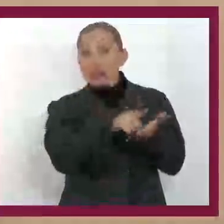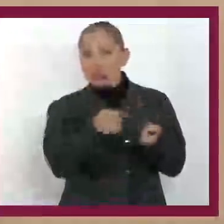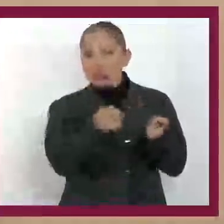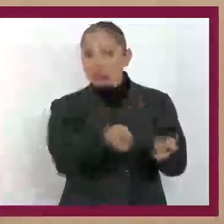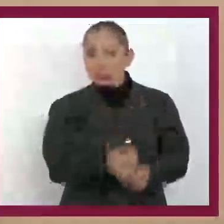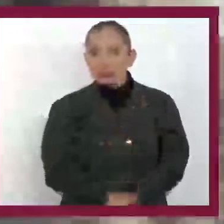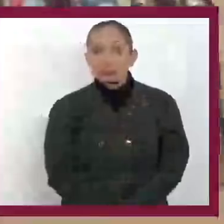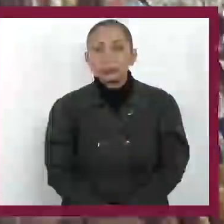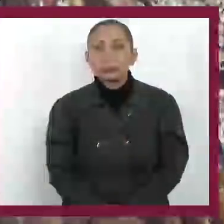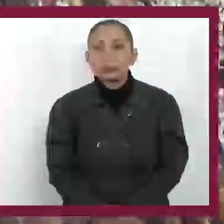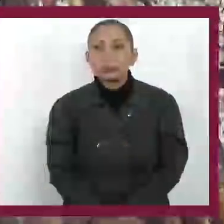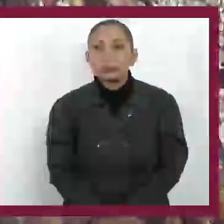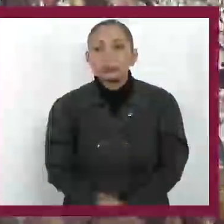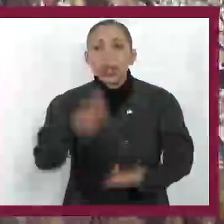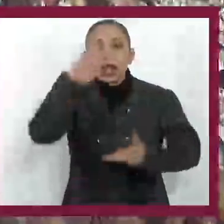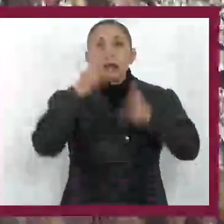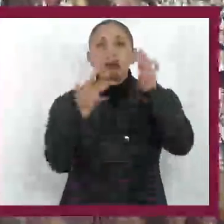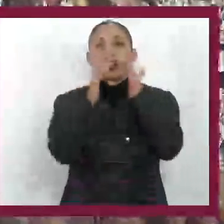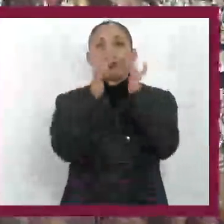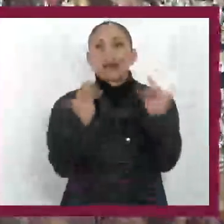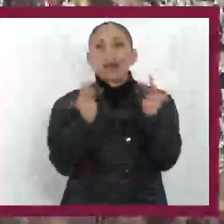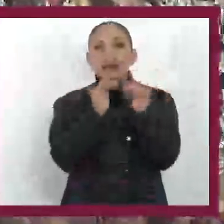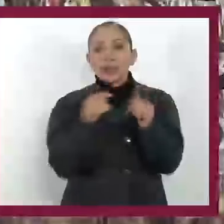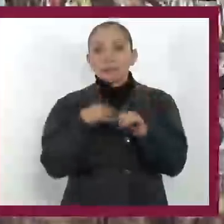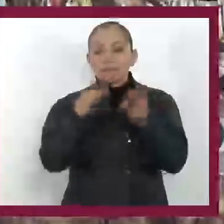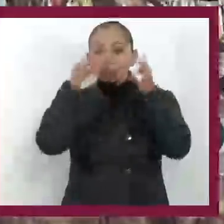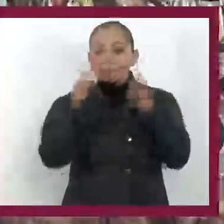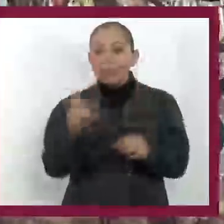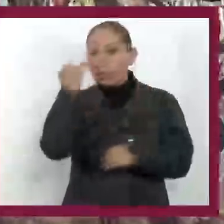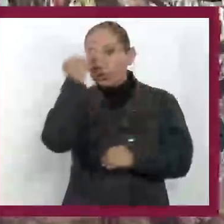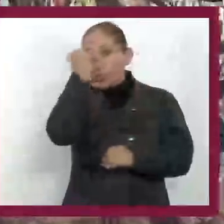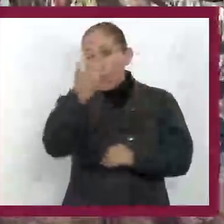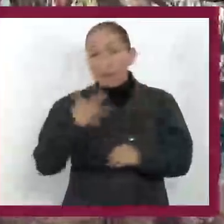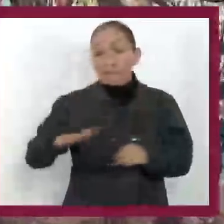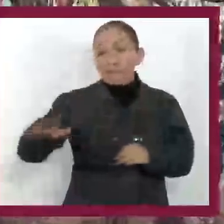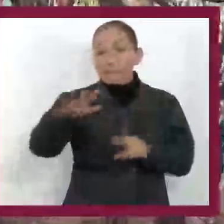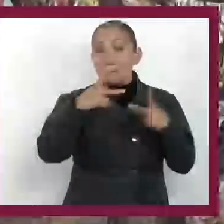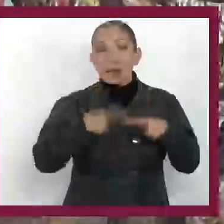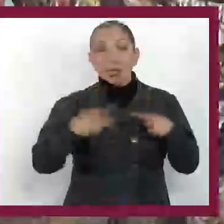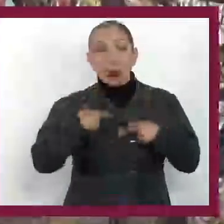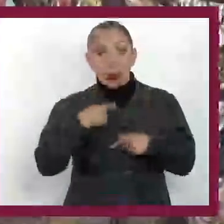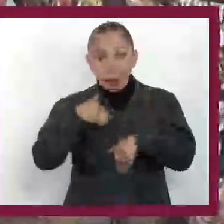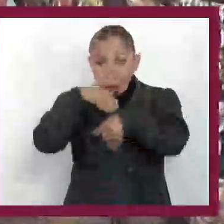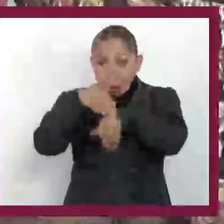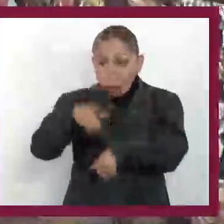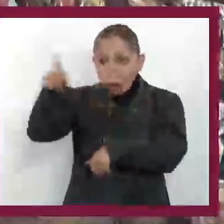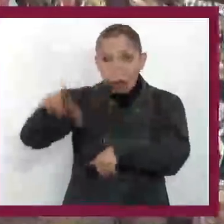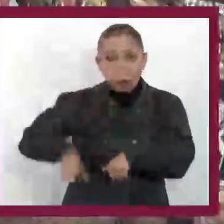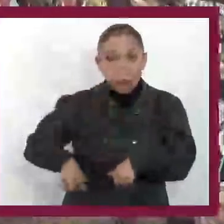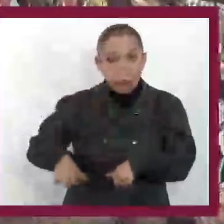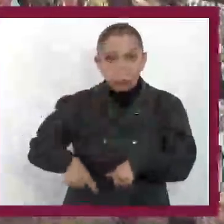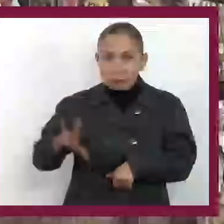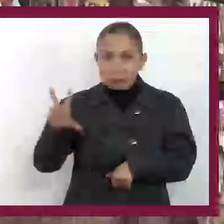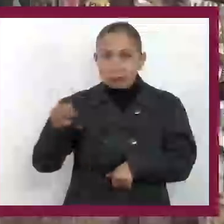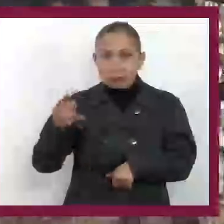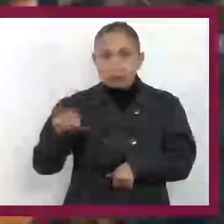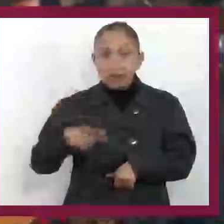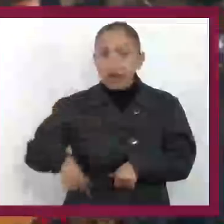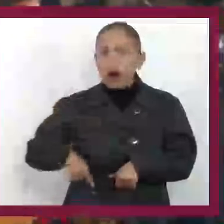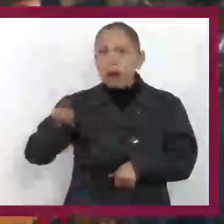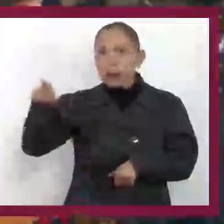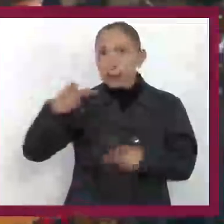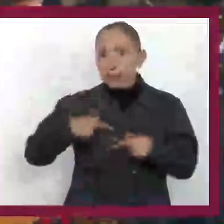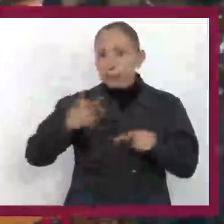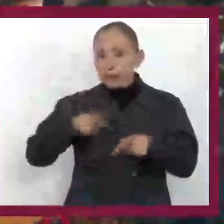derechos. Con la Revolución Francesa, se consolida la idea de que la población no es súbdita de los gobernantes, que los